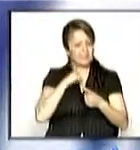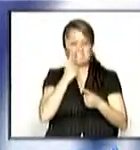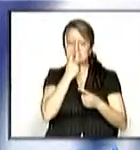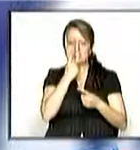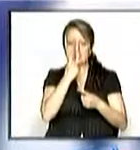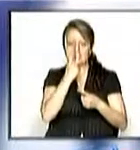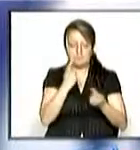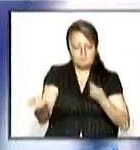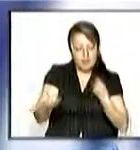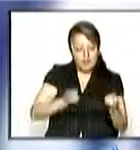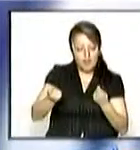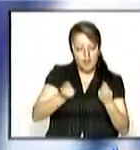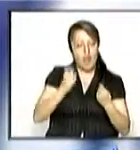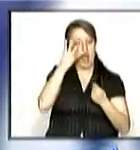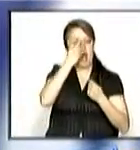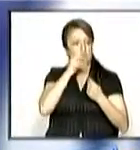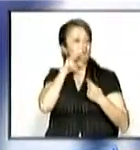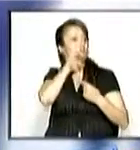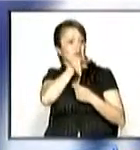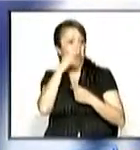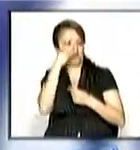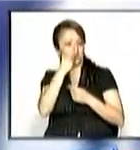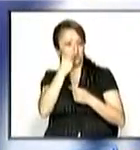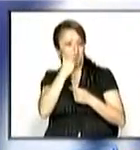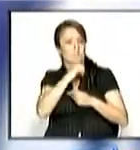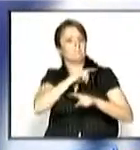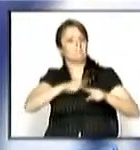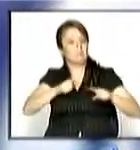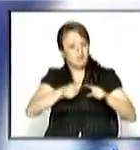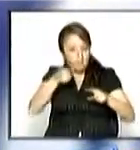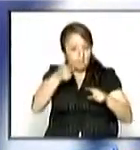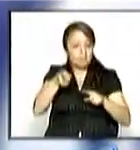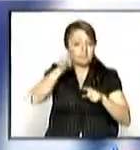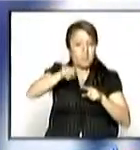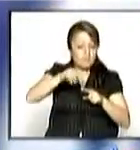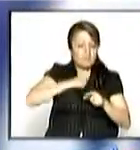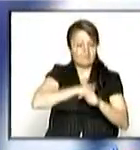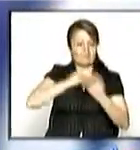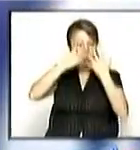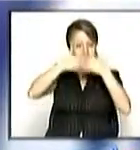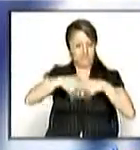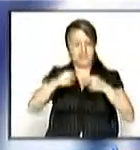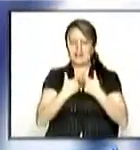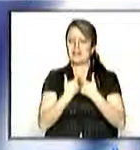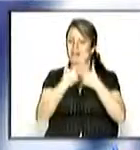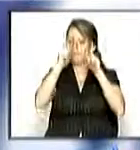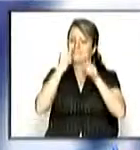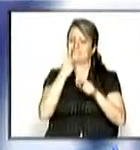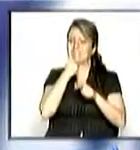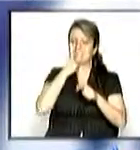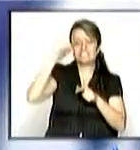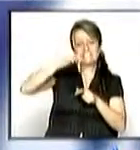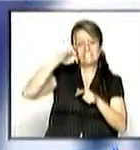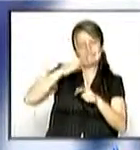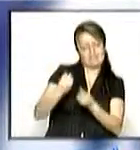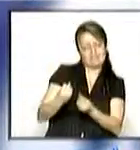que maneje la estética, como decía el doctor Jorge, pero que sea funcional y libre de metales. Y hay